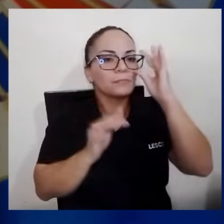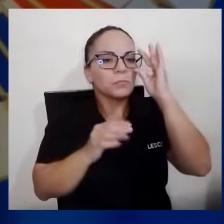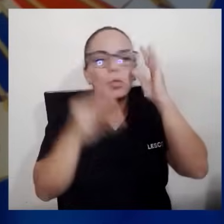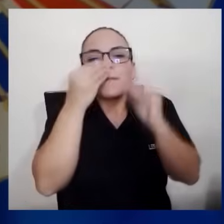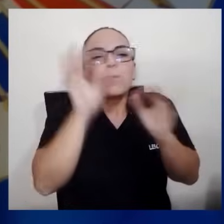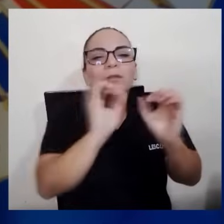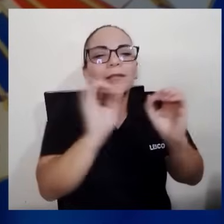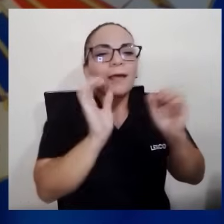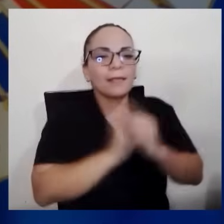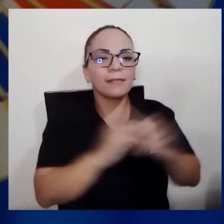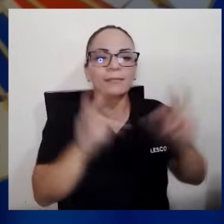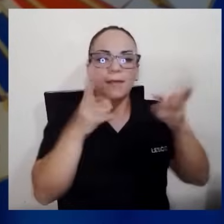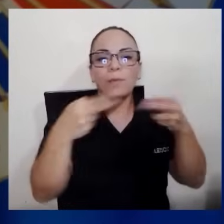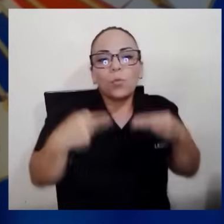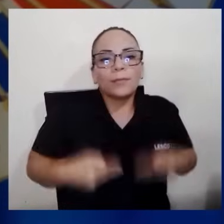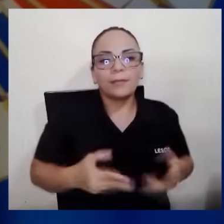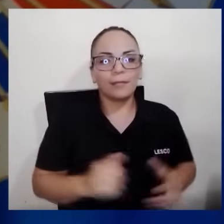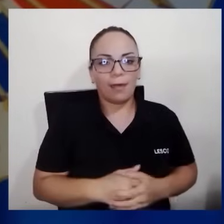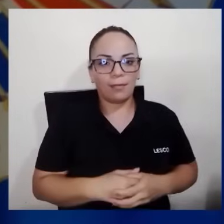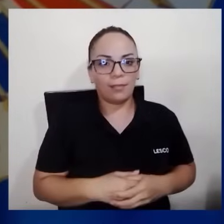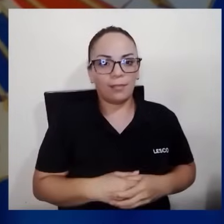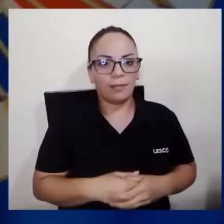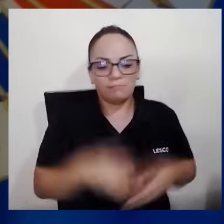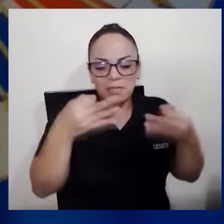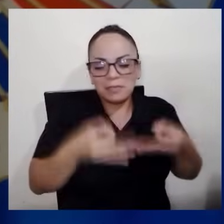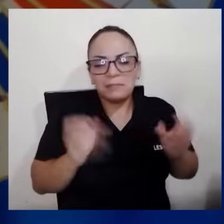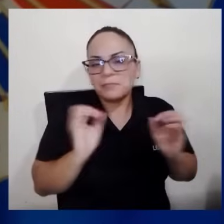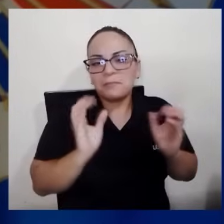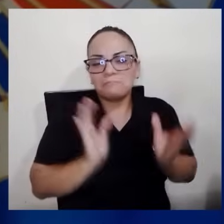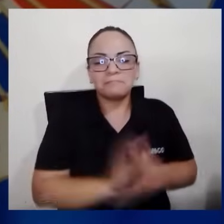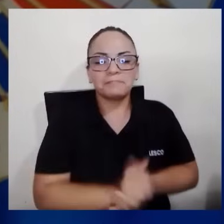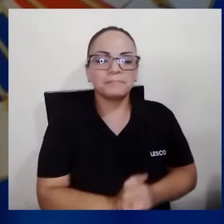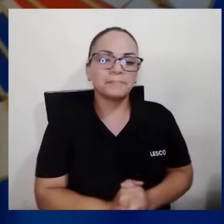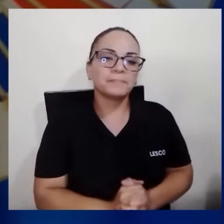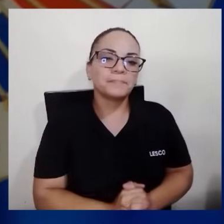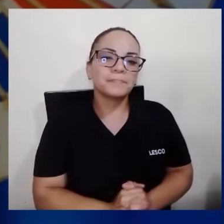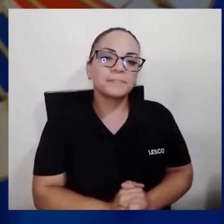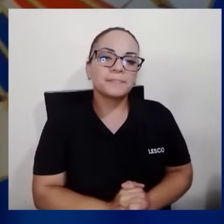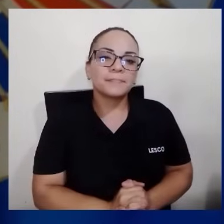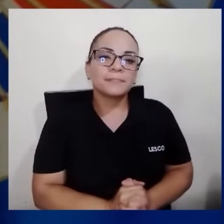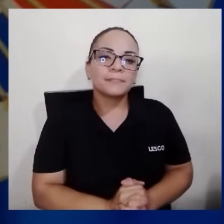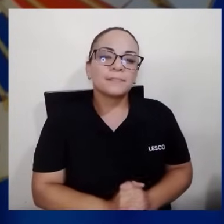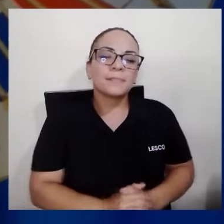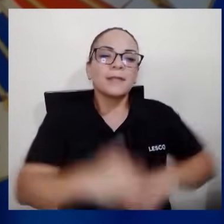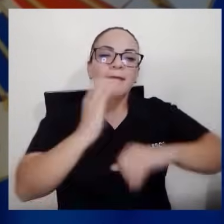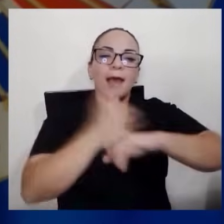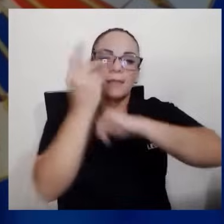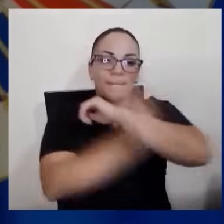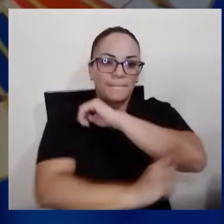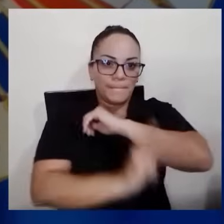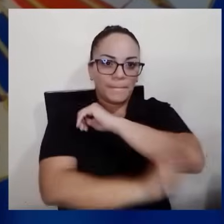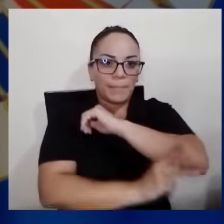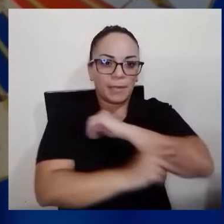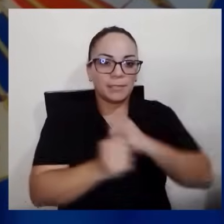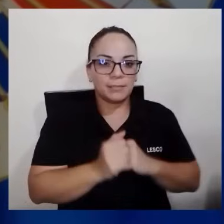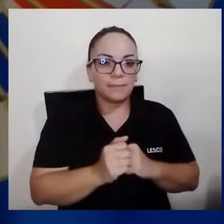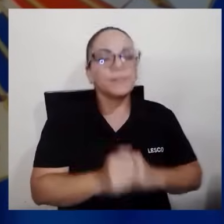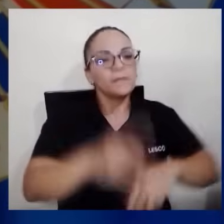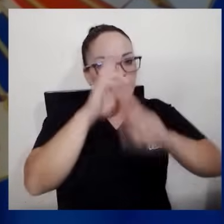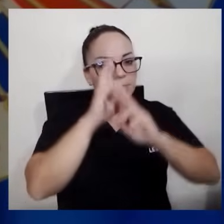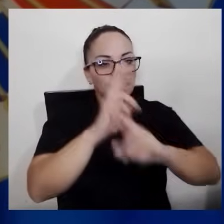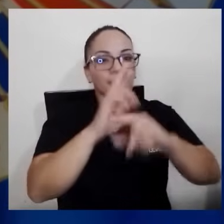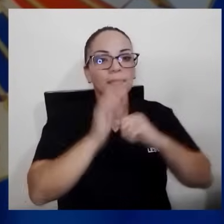humanidad y decencia cada país respetando y desde sus